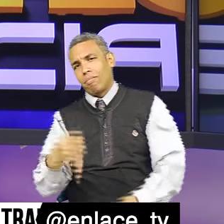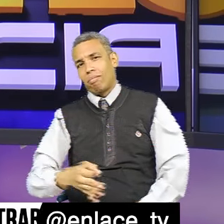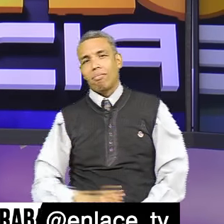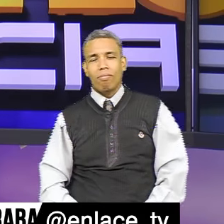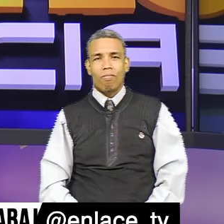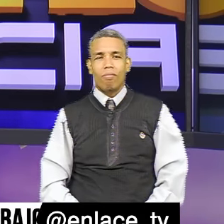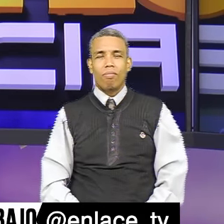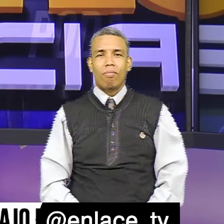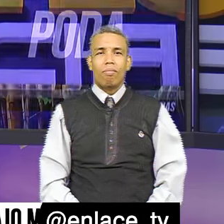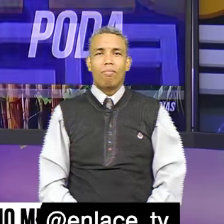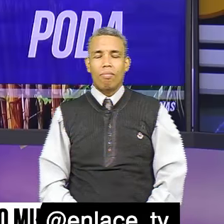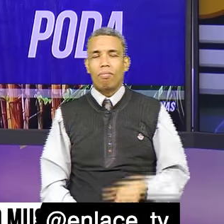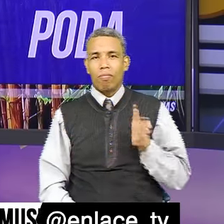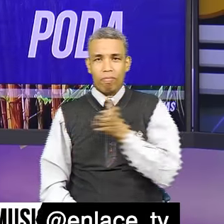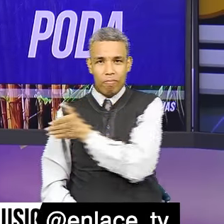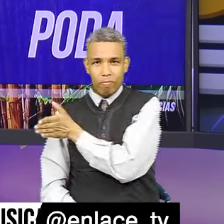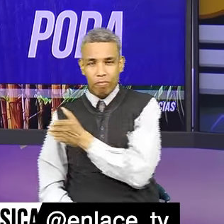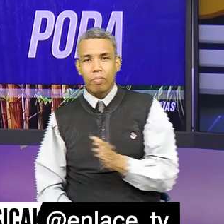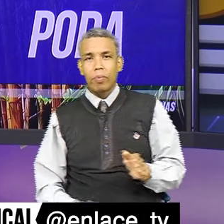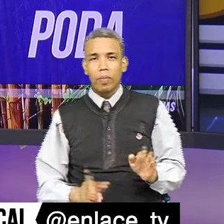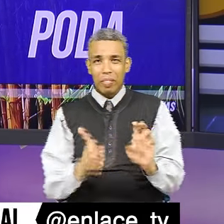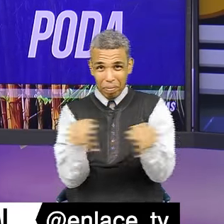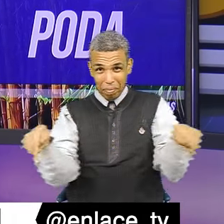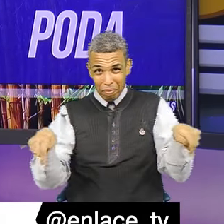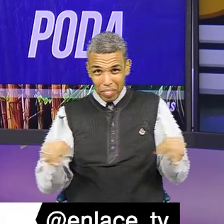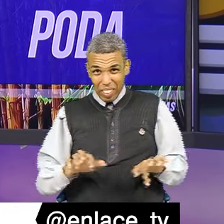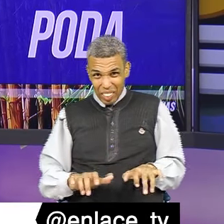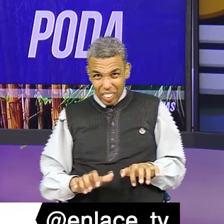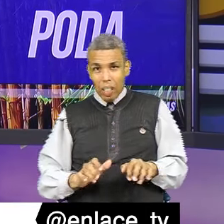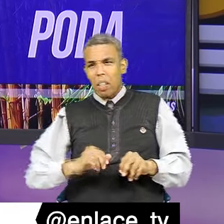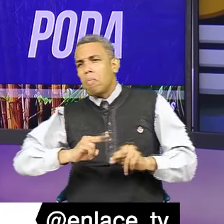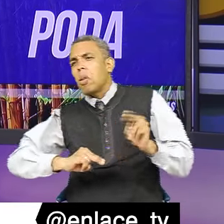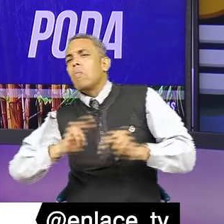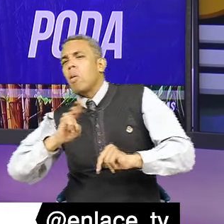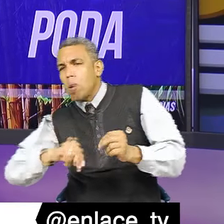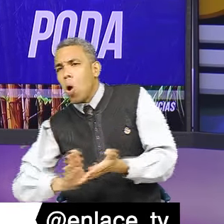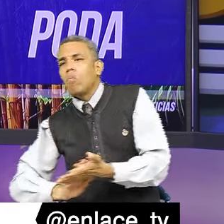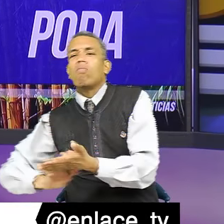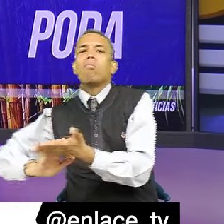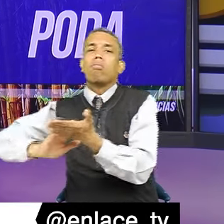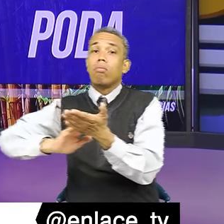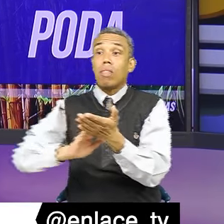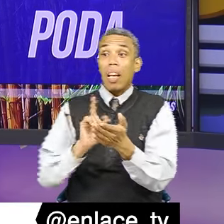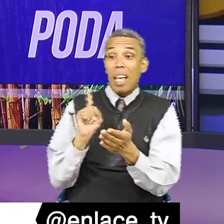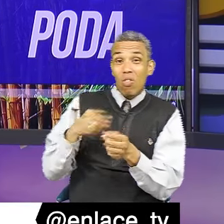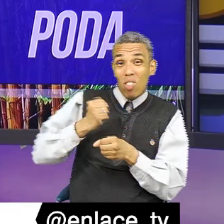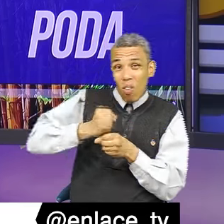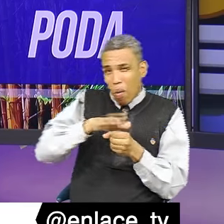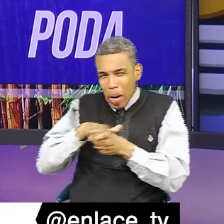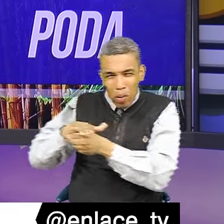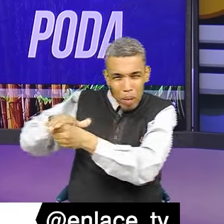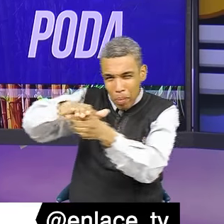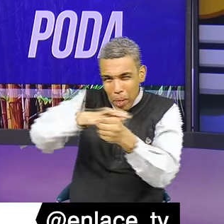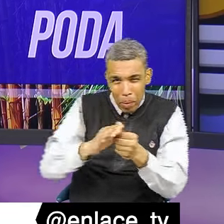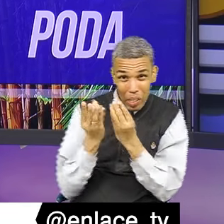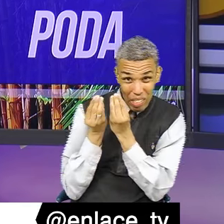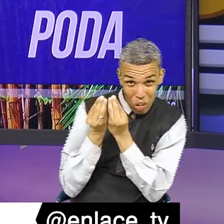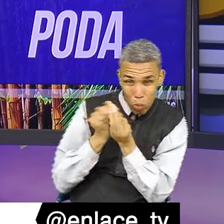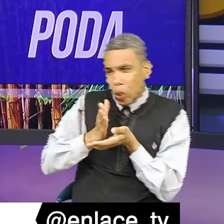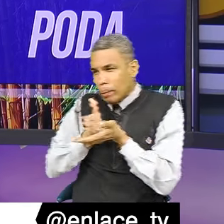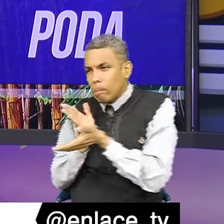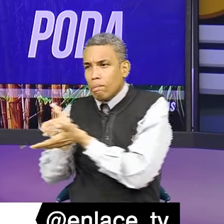Trabajadores al servicio de la Secretaría de Infraestructura adelantan trabajos de poda en distintos barrios de nuestra ciudad. Lo hacen ante el grave riesgo